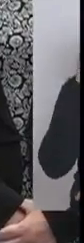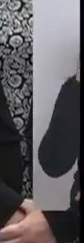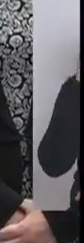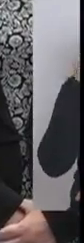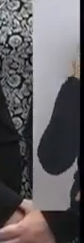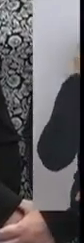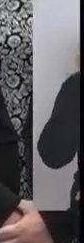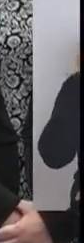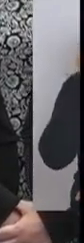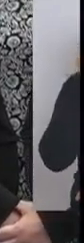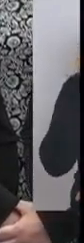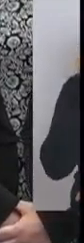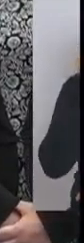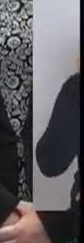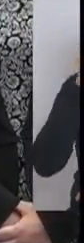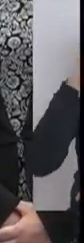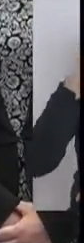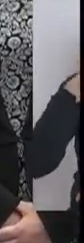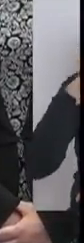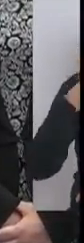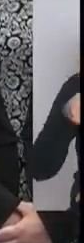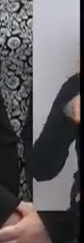ellos nuevamente insisten. Mira,